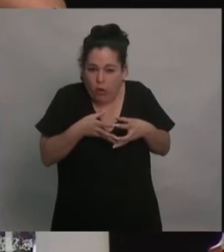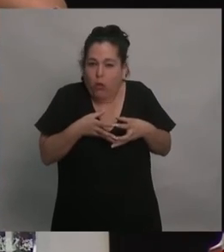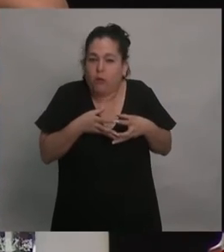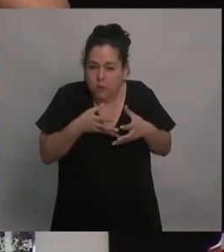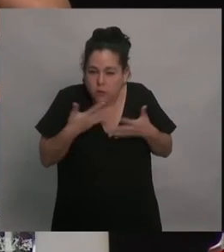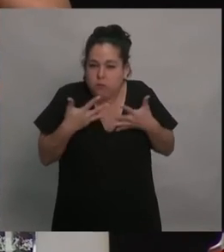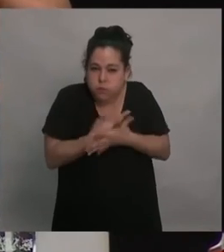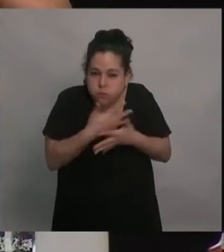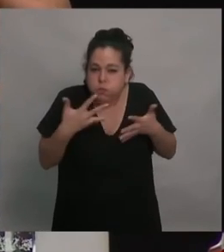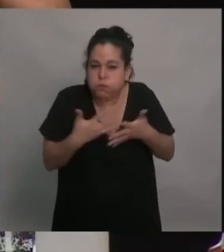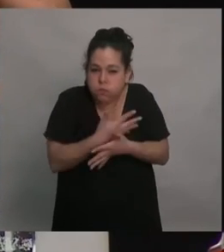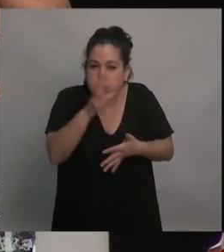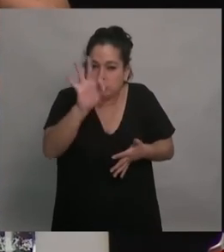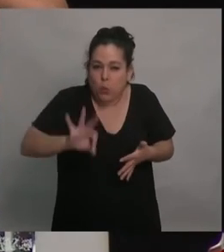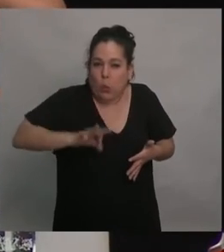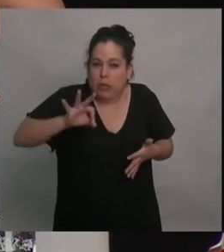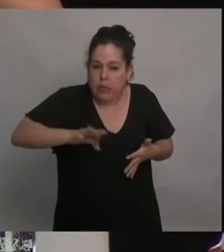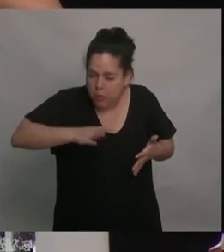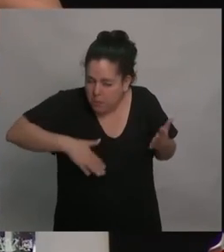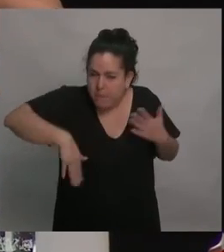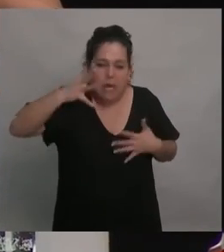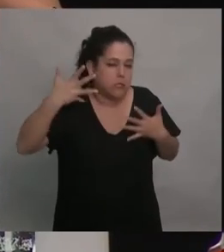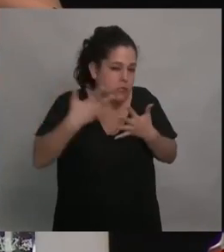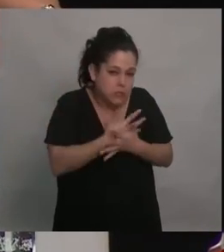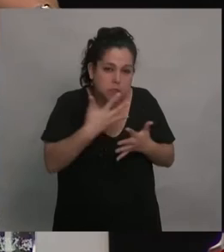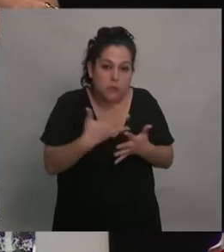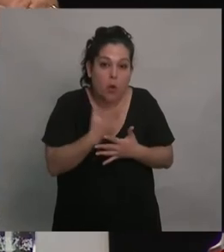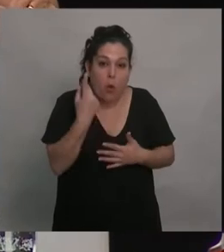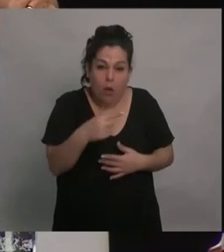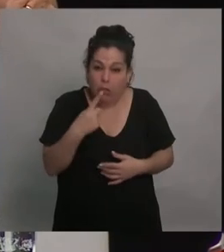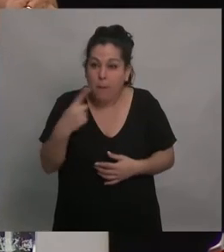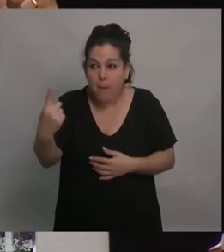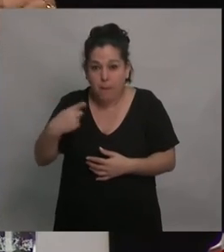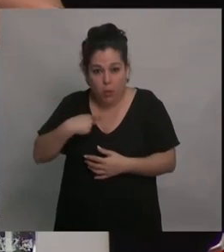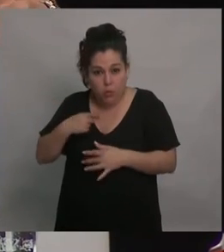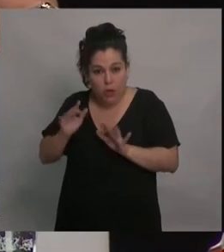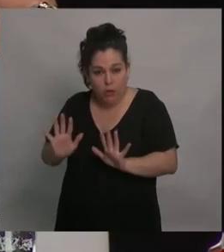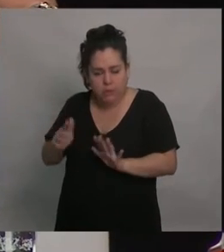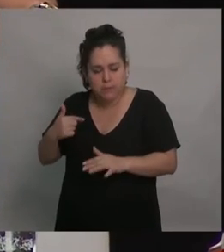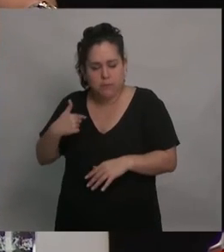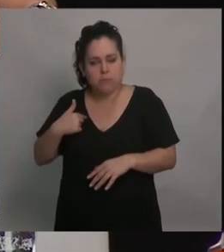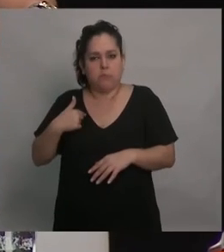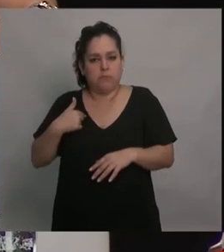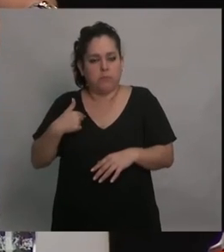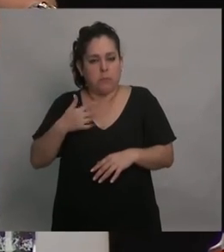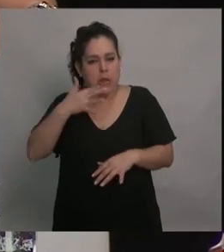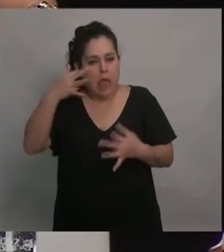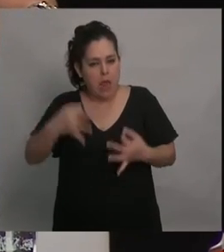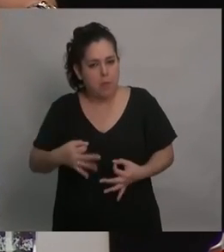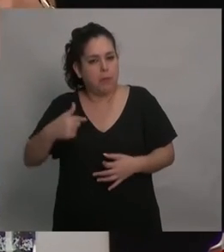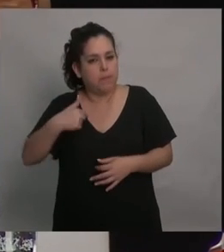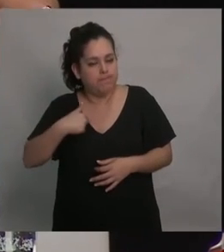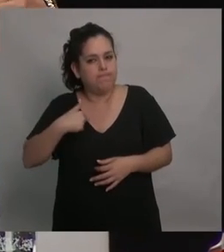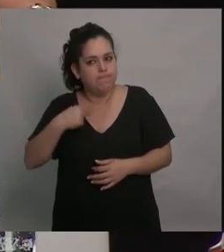durante más de 50 años? Y ante esa pregunta, realmente